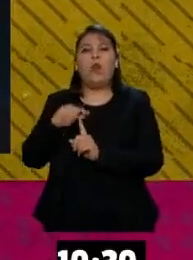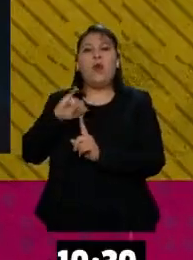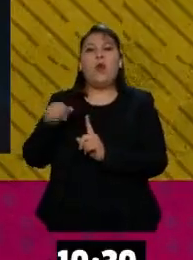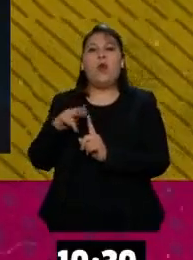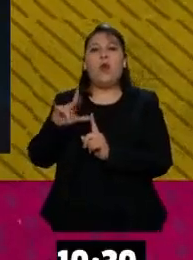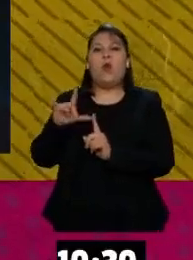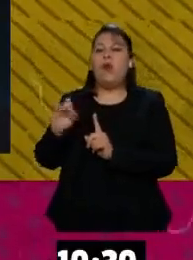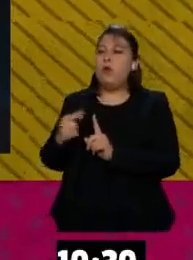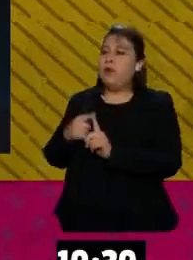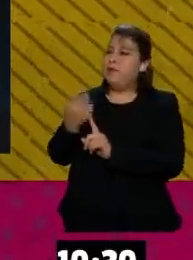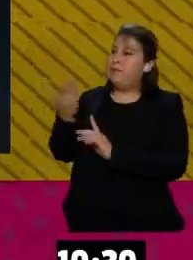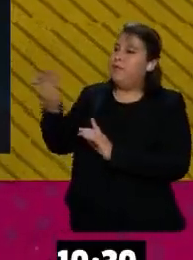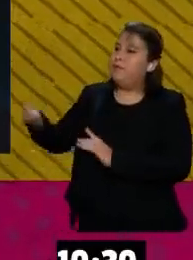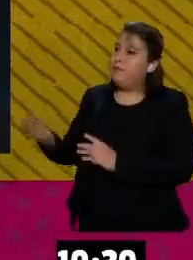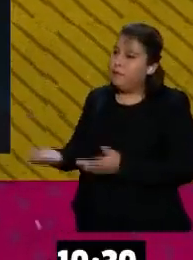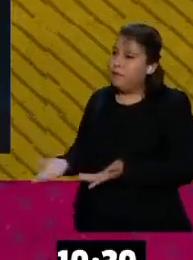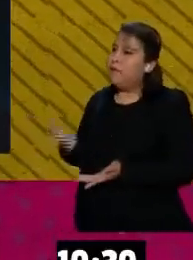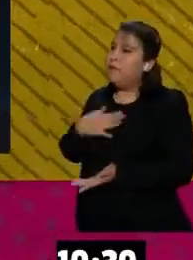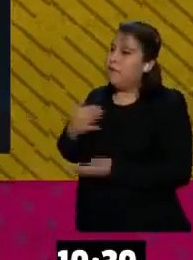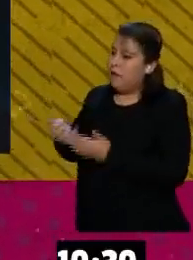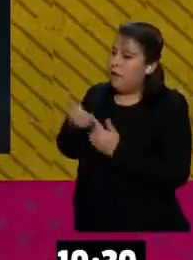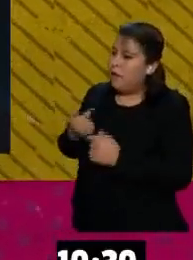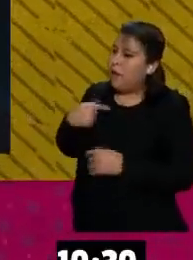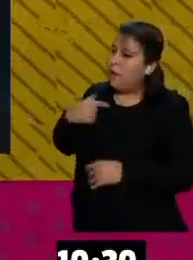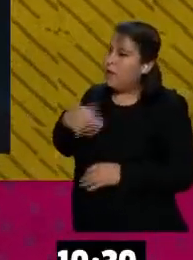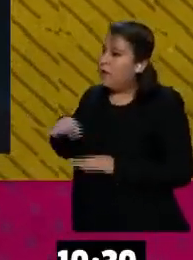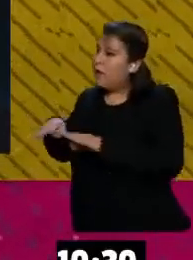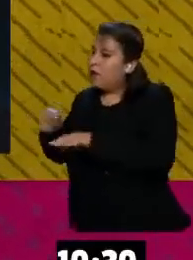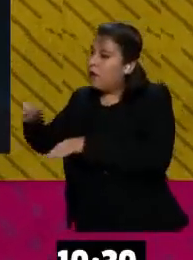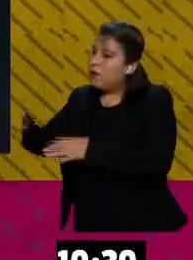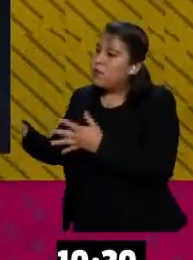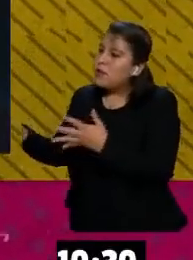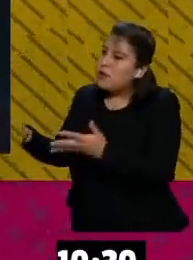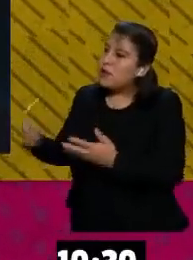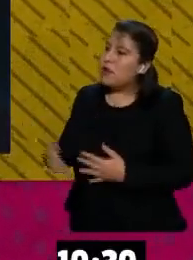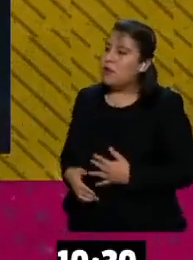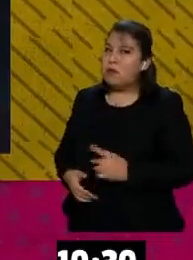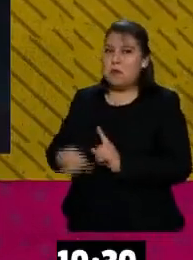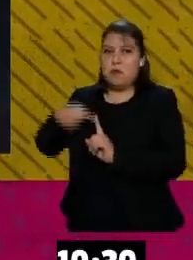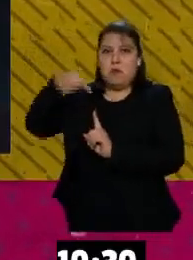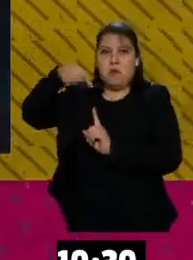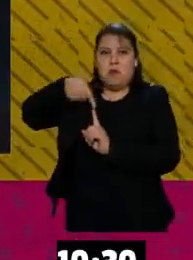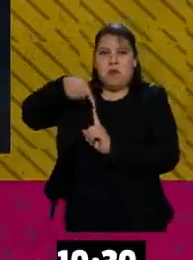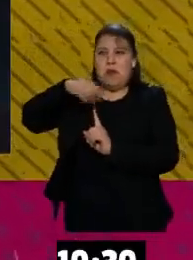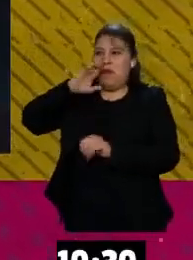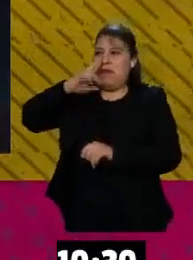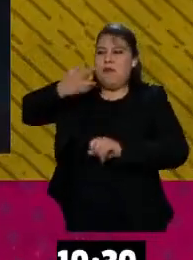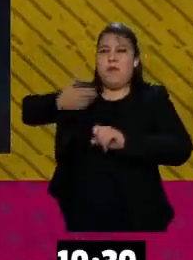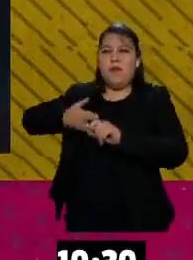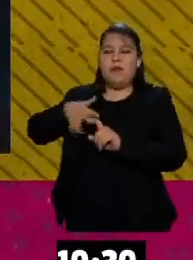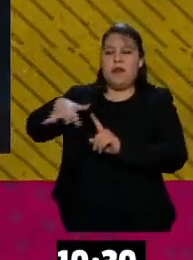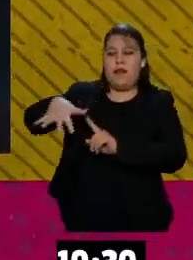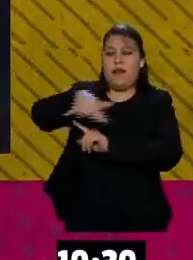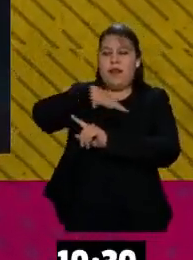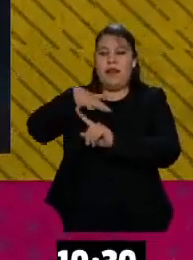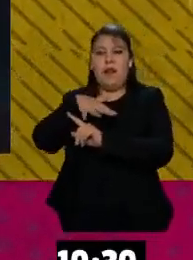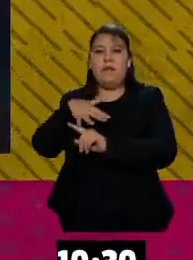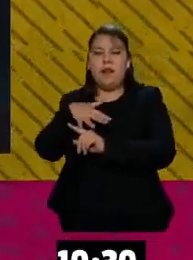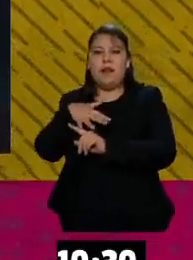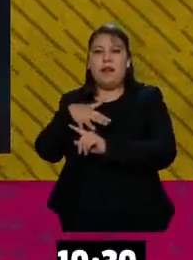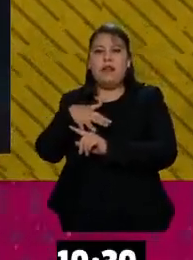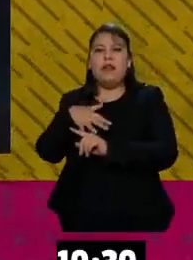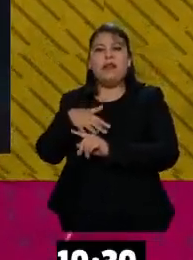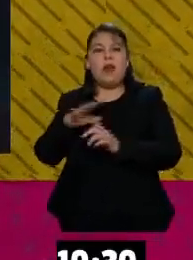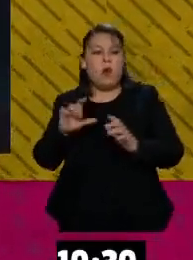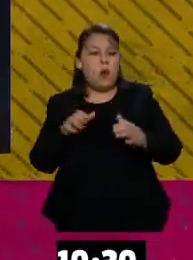cobija de justicia y pues no le corresponde a Julio Scherer, no le correspondía en su función de encargado del área jurídica de la presidencia.